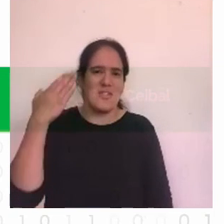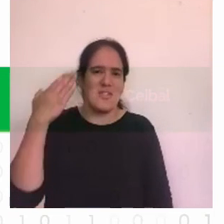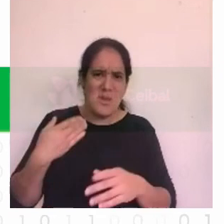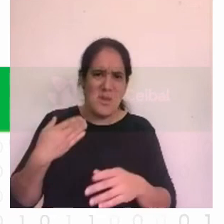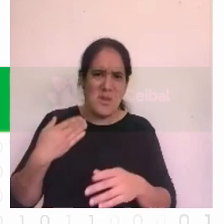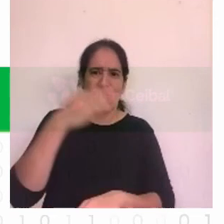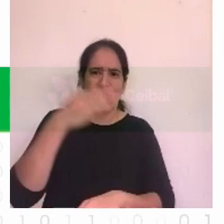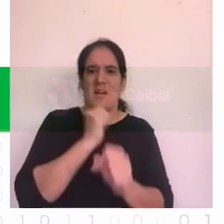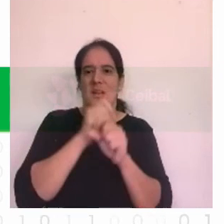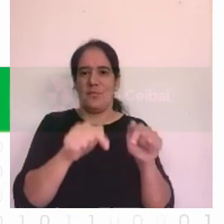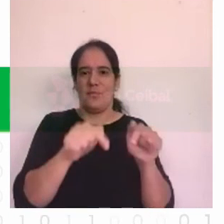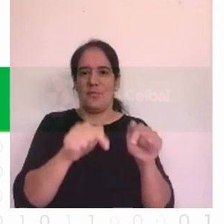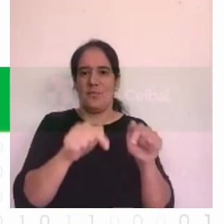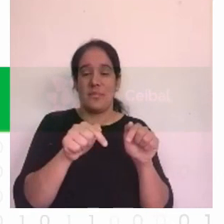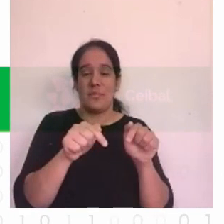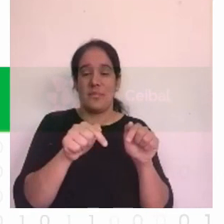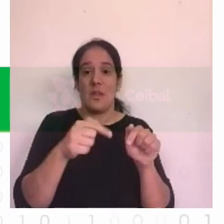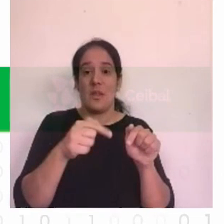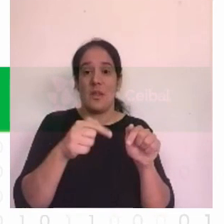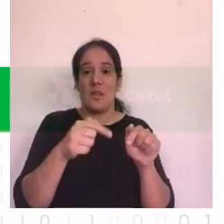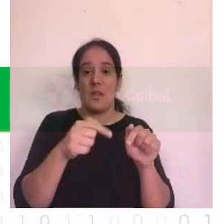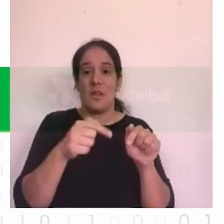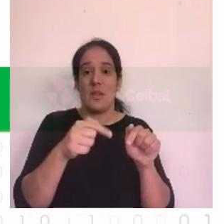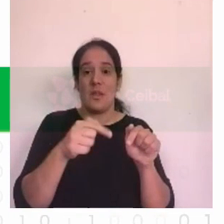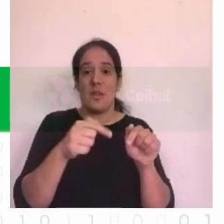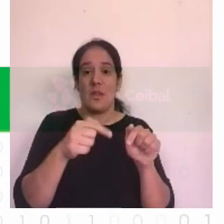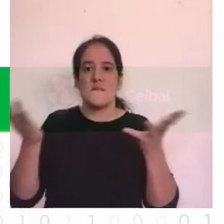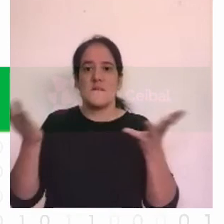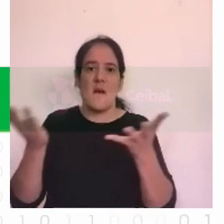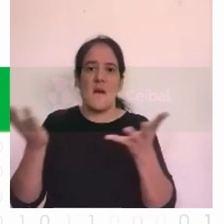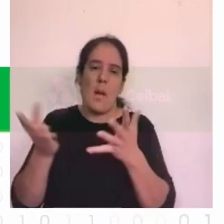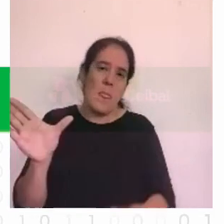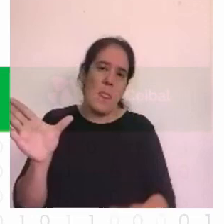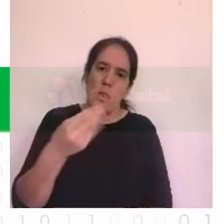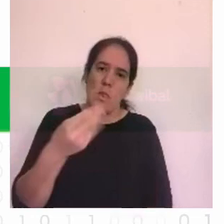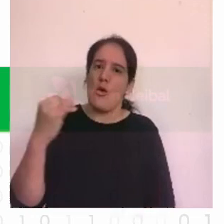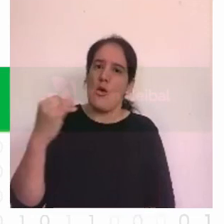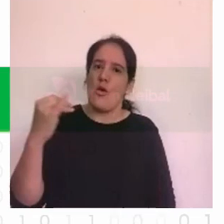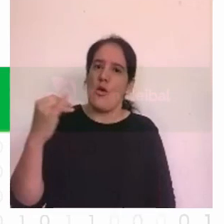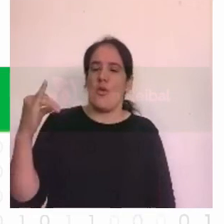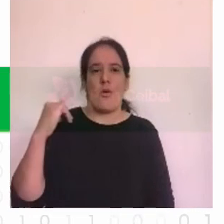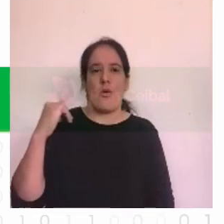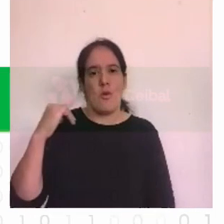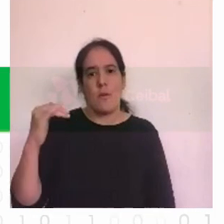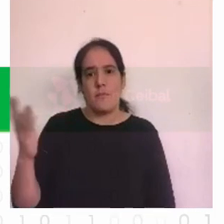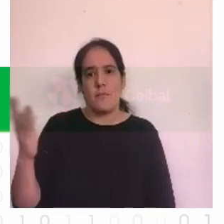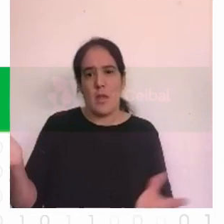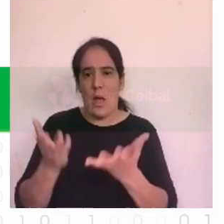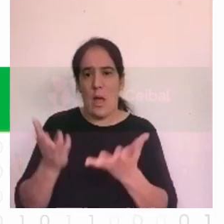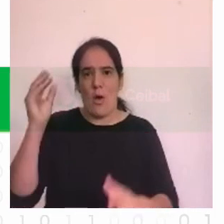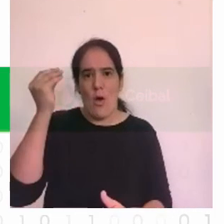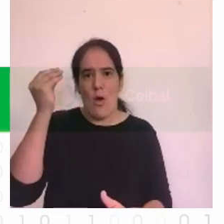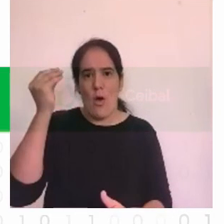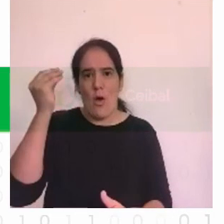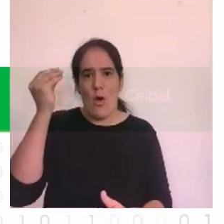me gustaría incentivar a todos los jóvenes y todos los jóvenes que tengan, que